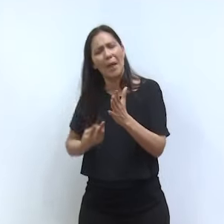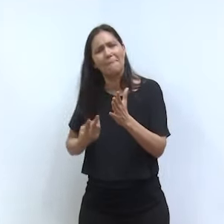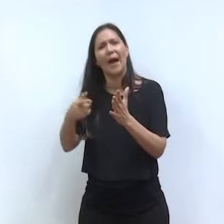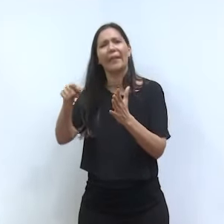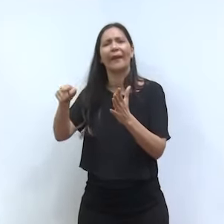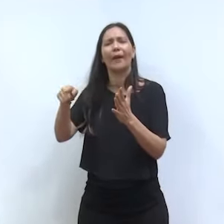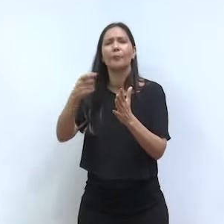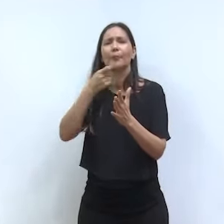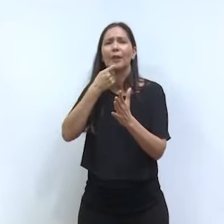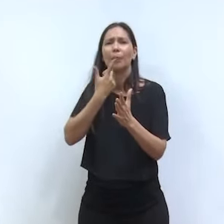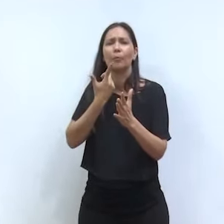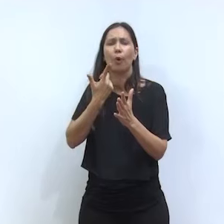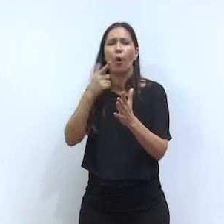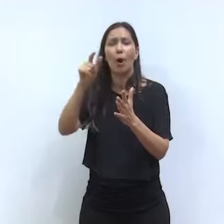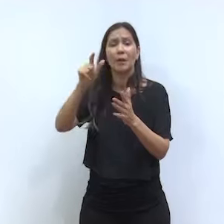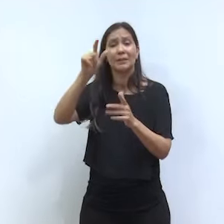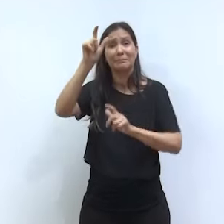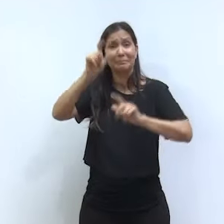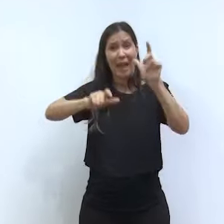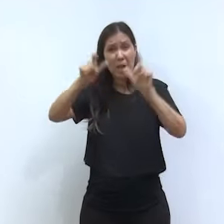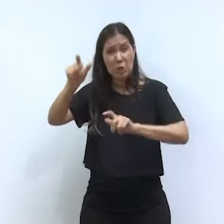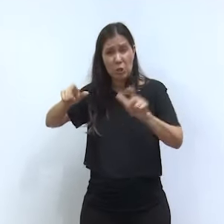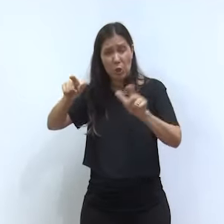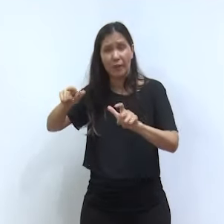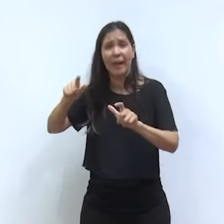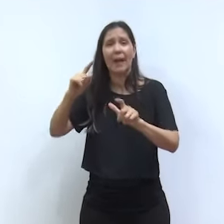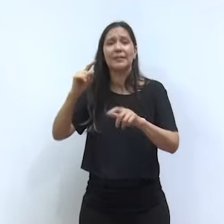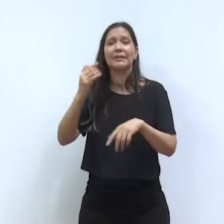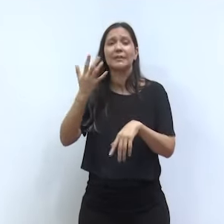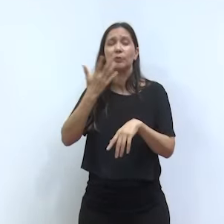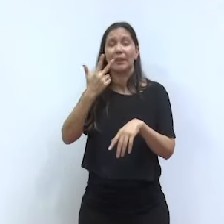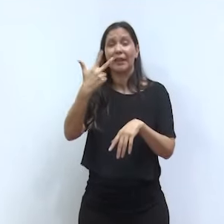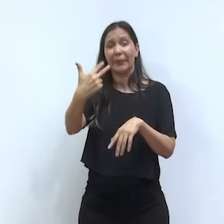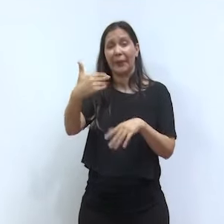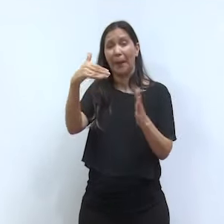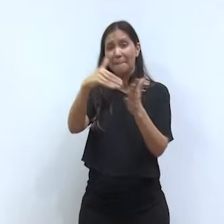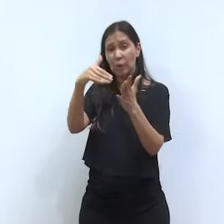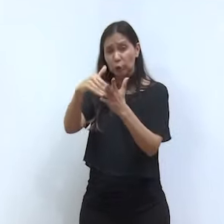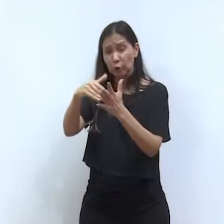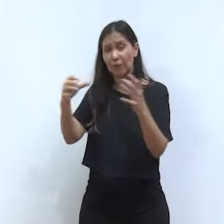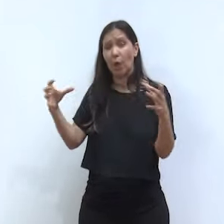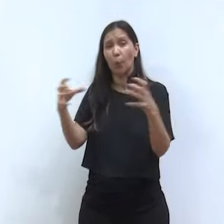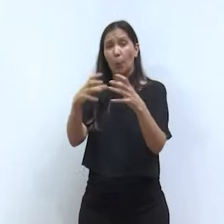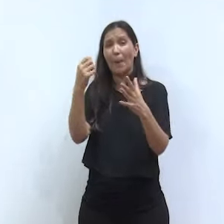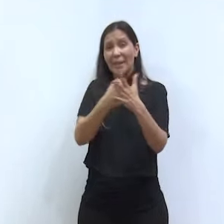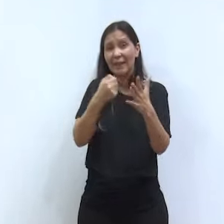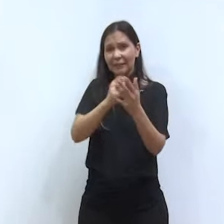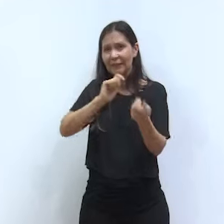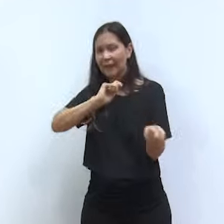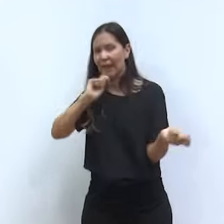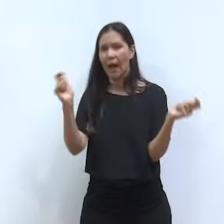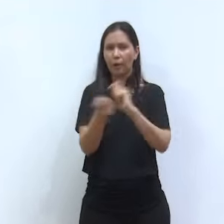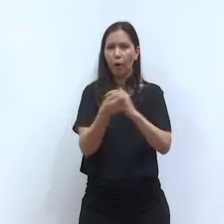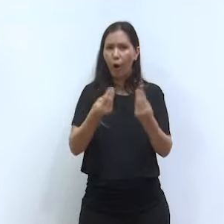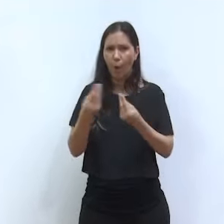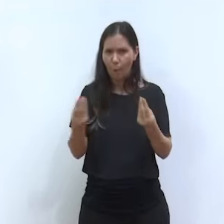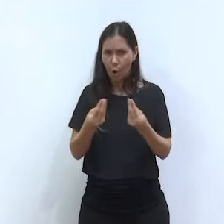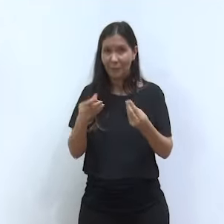de simpatizantes por poner un número 3 millones en militantes ahí hubo una gran